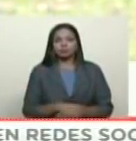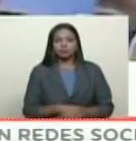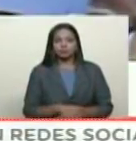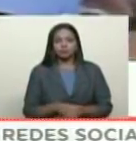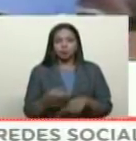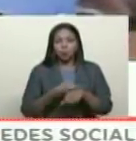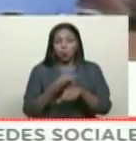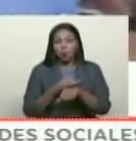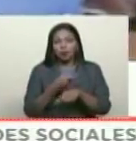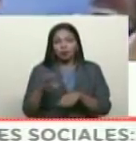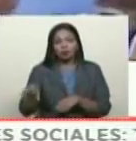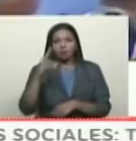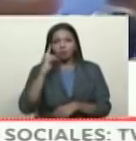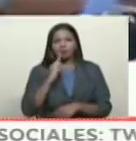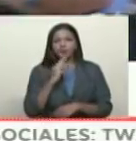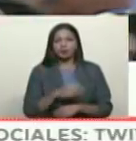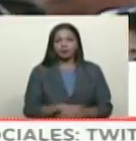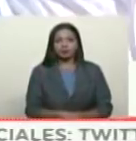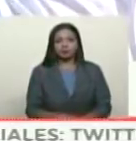del pueblo del estado Bolívar.